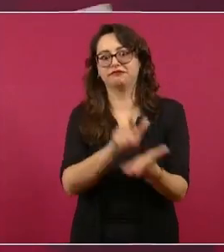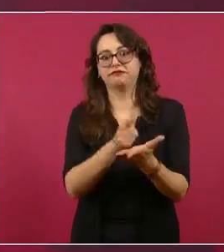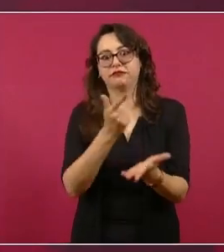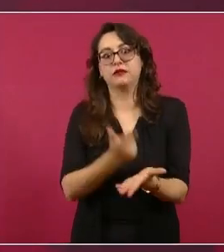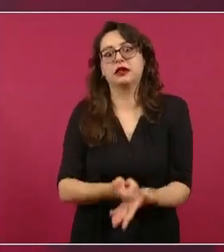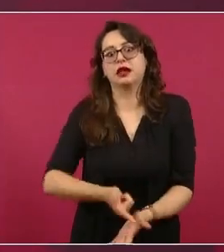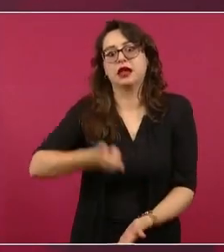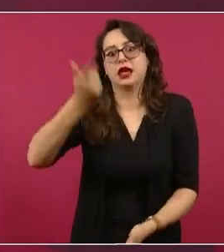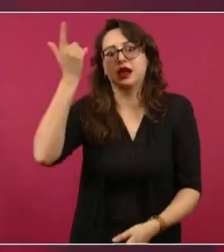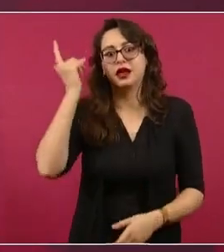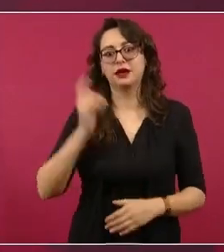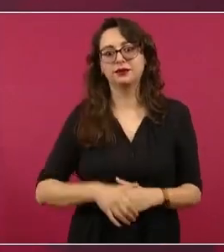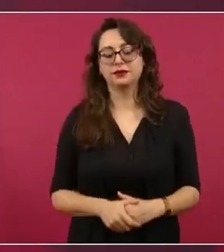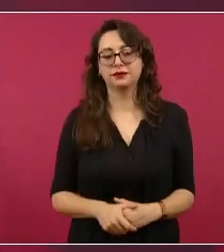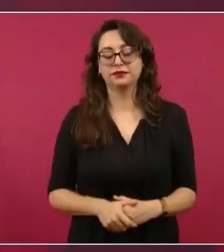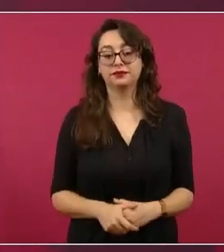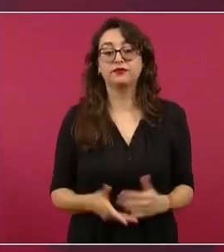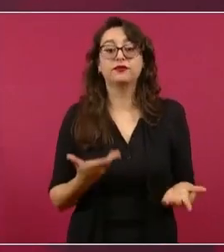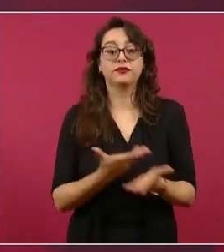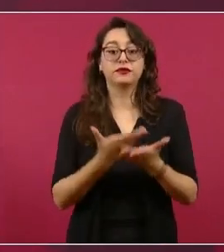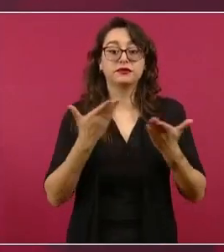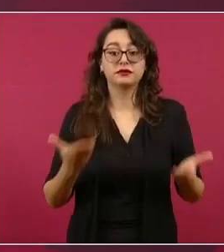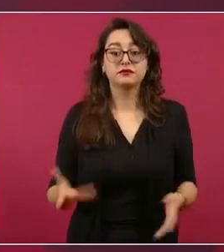encontremos a los jóvenes.